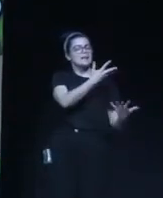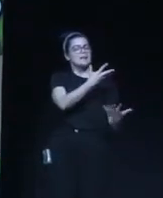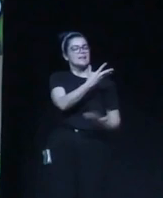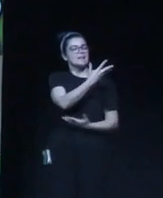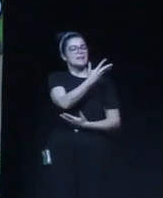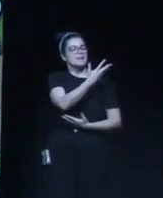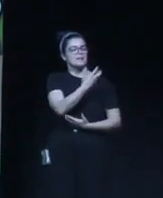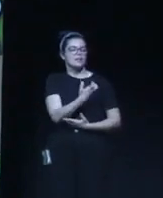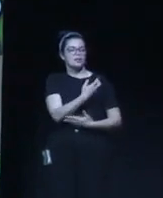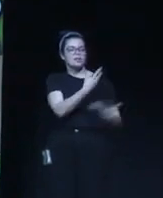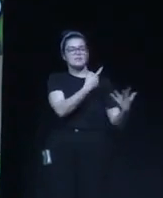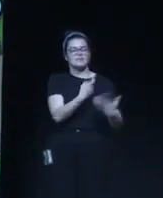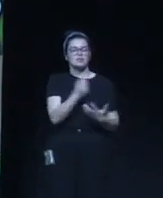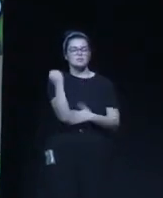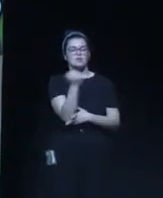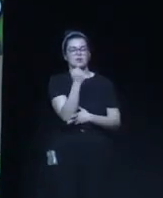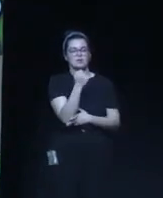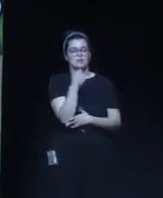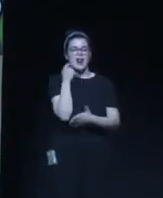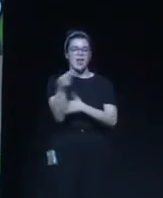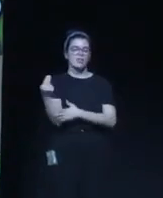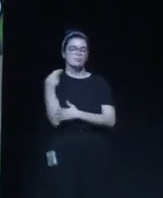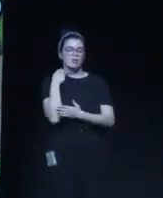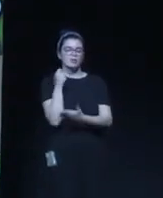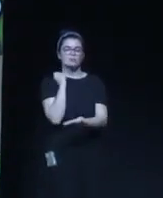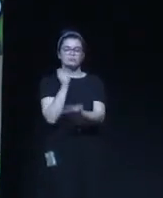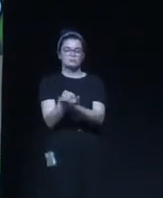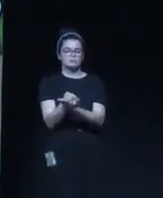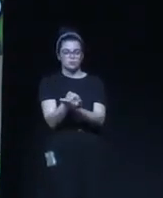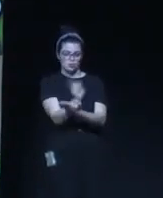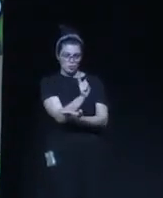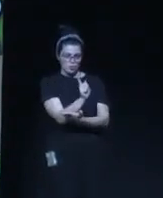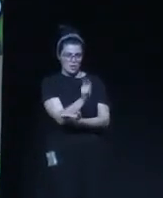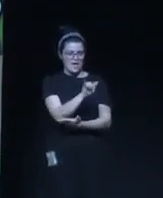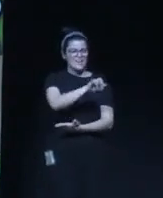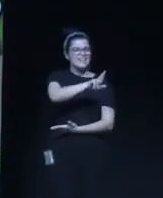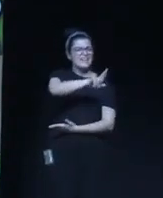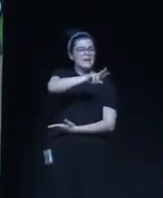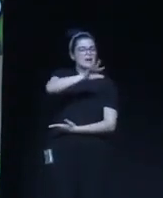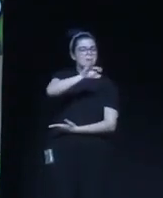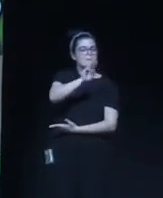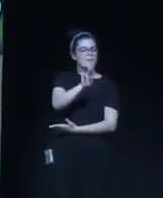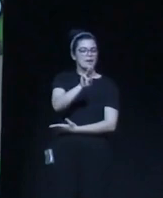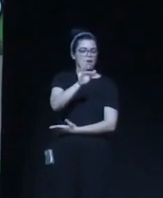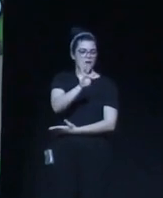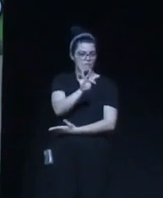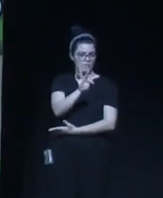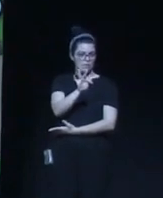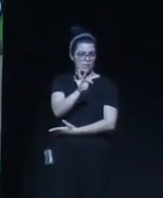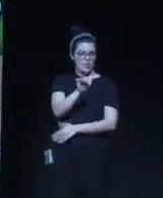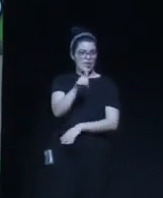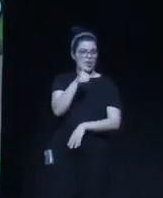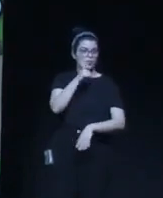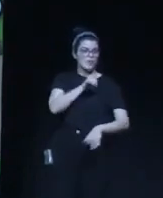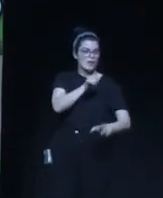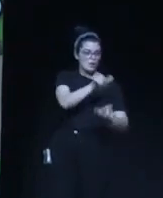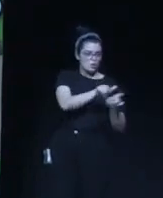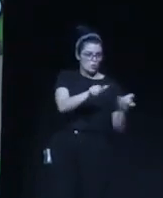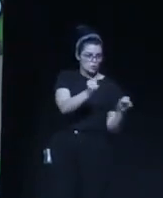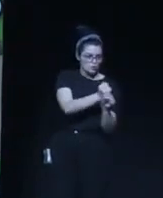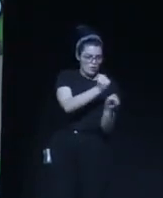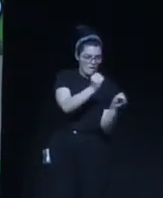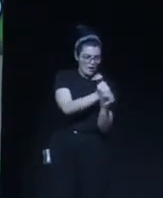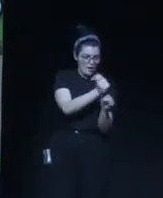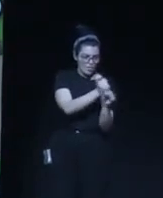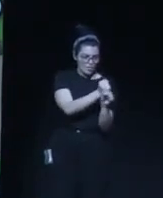la Diputación Foral de Vizcaya, es el IRPF de los trabajadores, y el